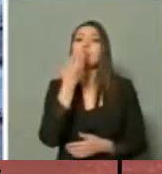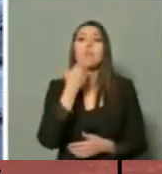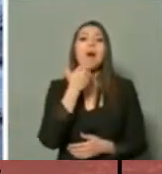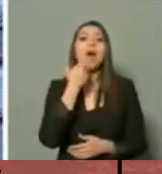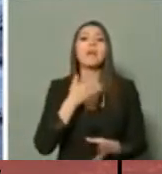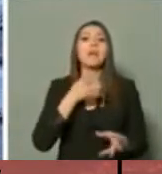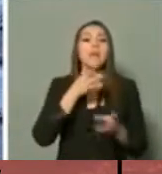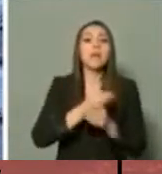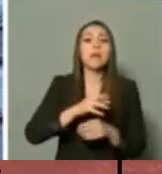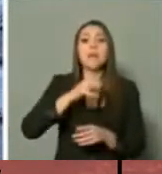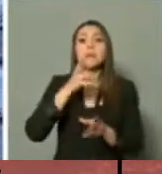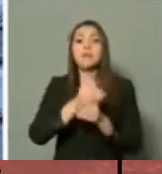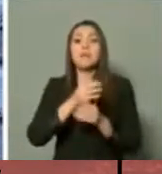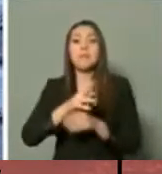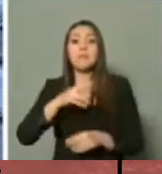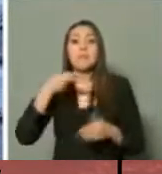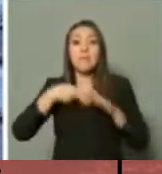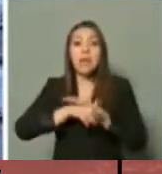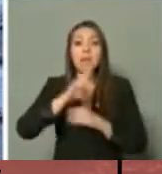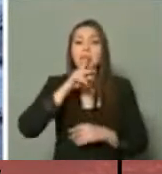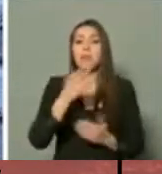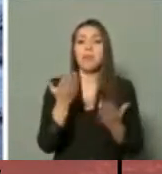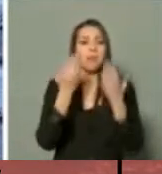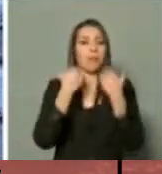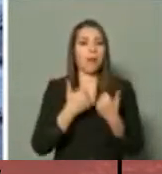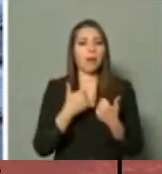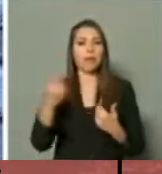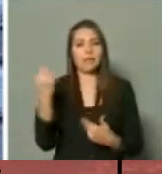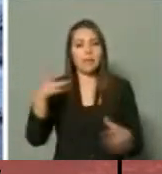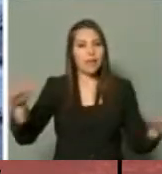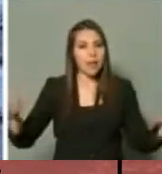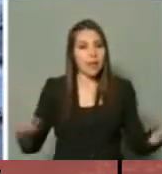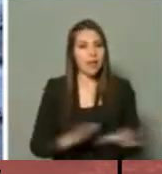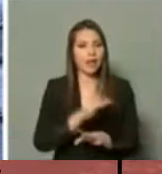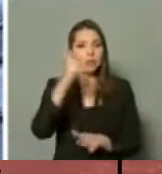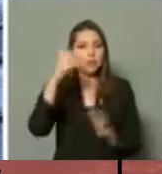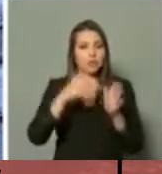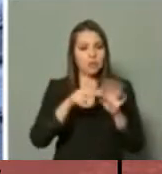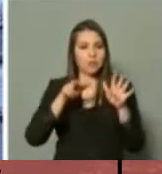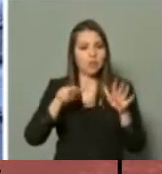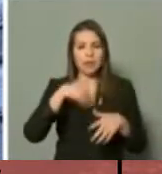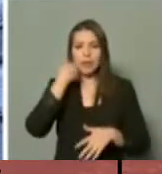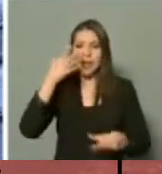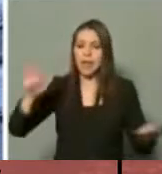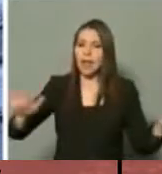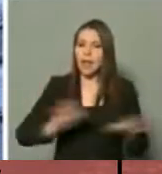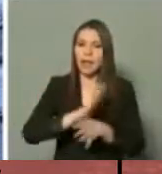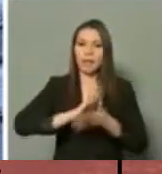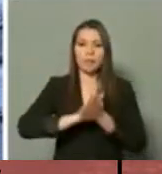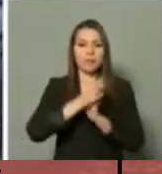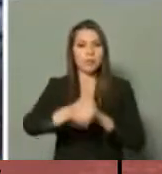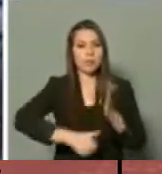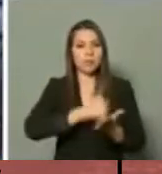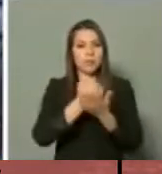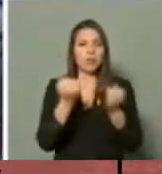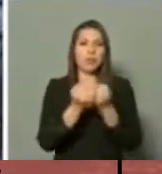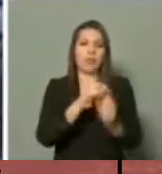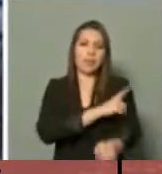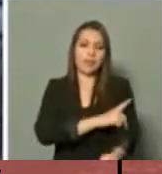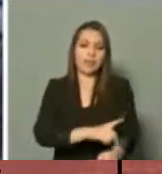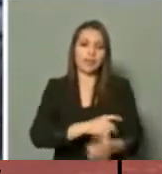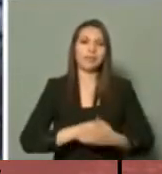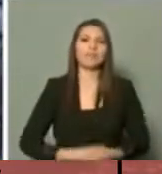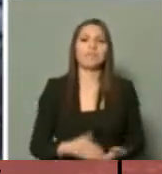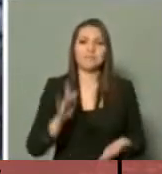Entonces, vamos a cambiar en esta elección de 2018 con innovación y esperanza. Vamos a transformar la ciudad y la delegación. Gracias,